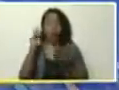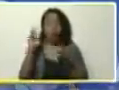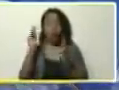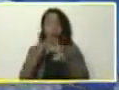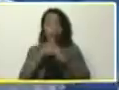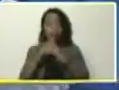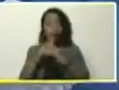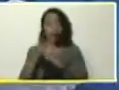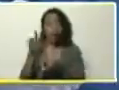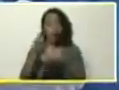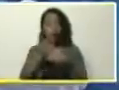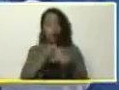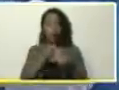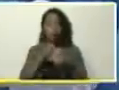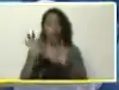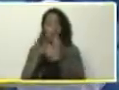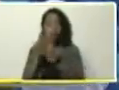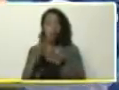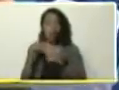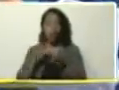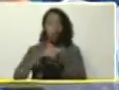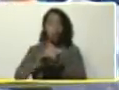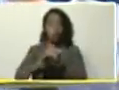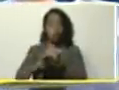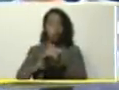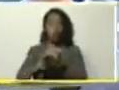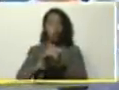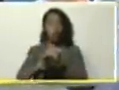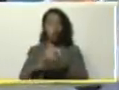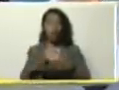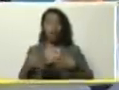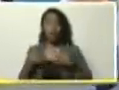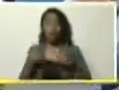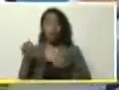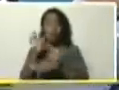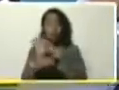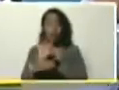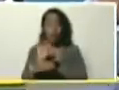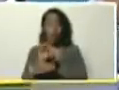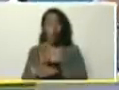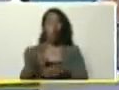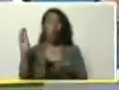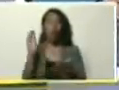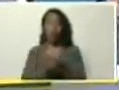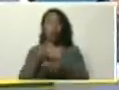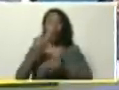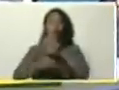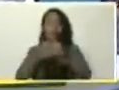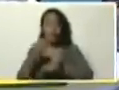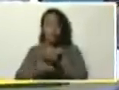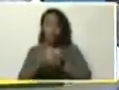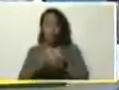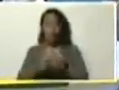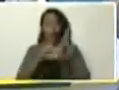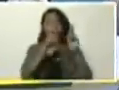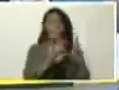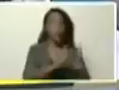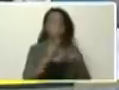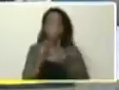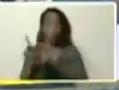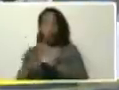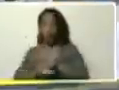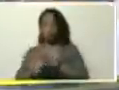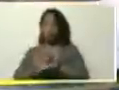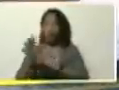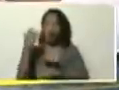se recupere, que el módulo de salud funcione, lo tenemos que volver a hacer con organización que ya